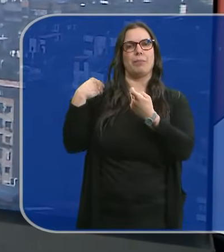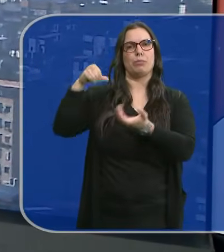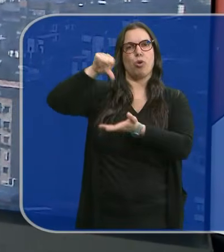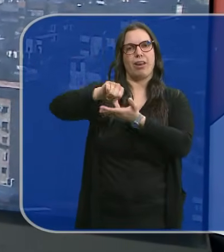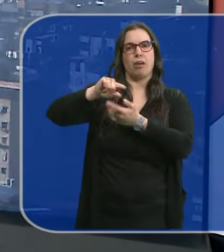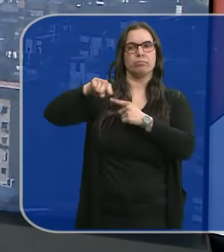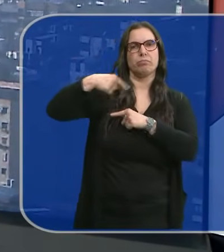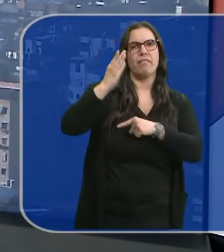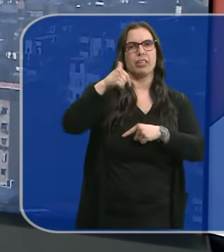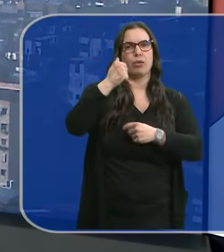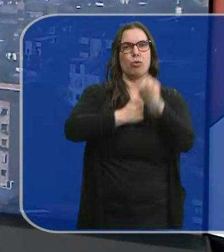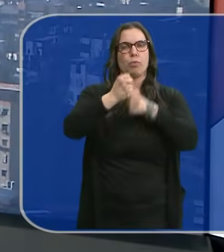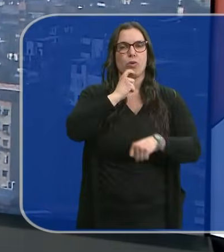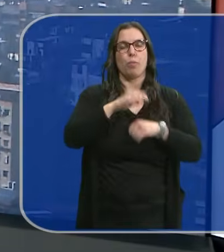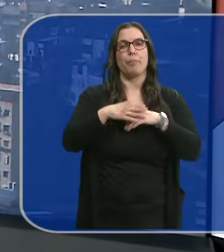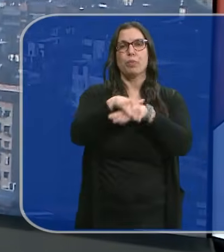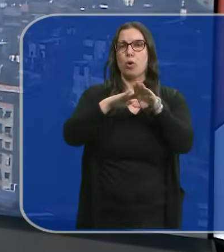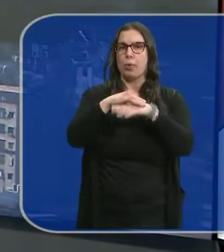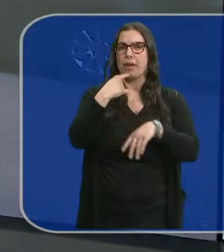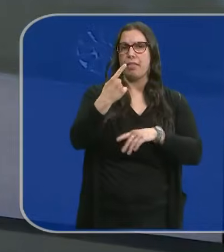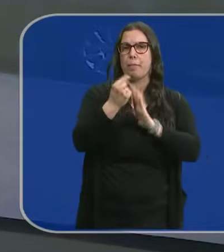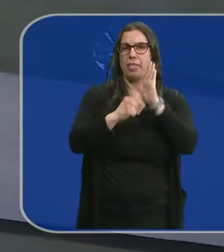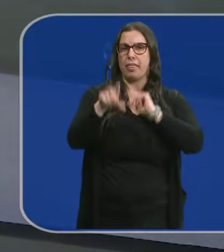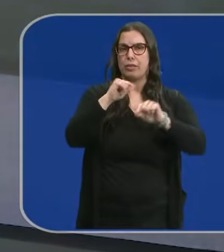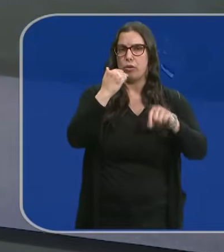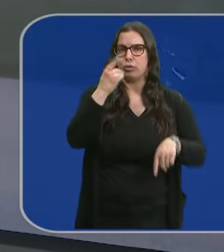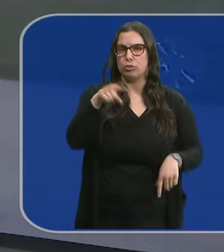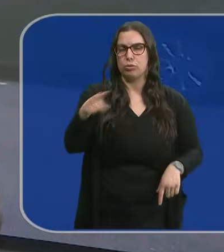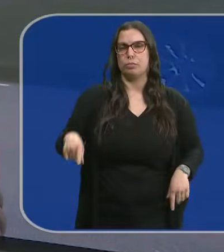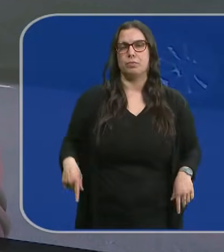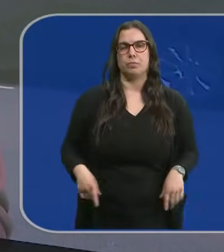nuestra economía. ¿Ha adelantado el Gobierno alguna medida al respecto? Alba Villalba.